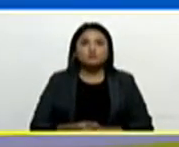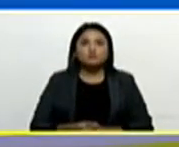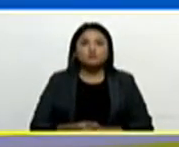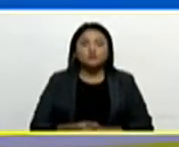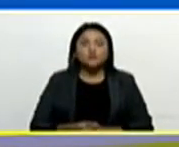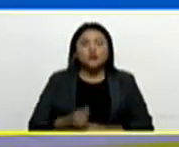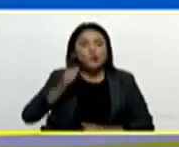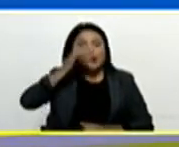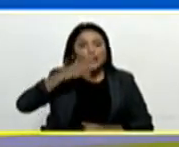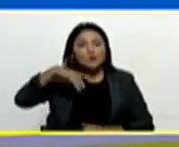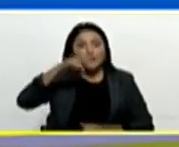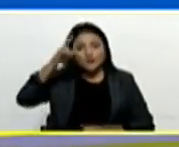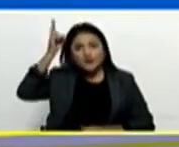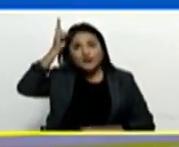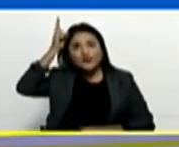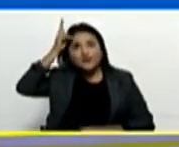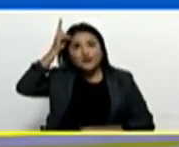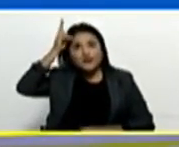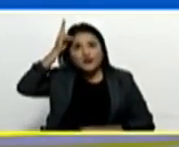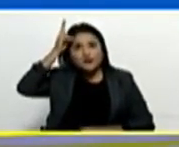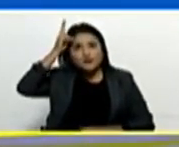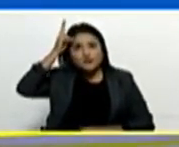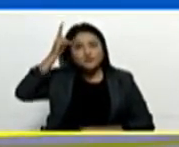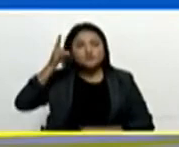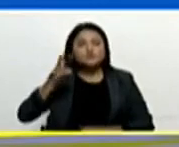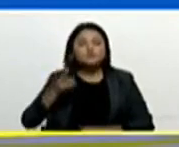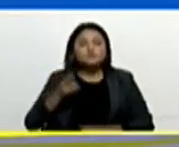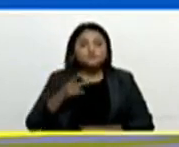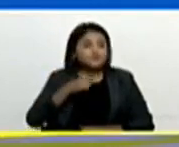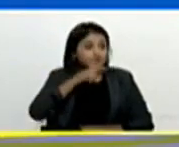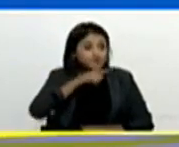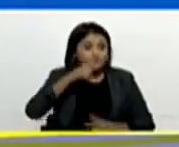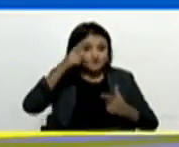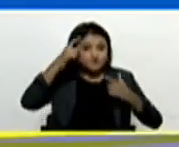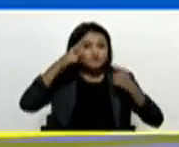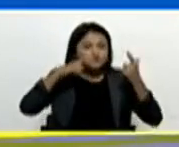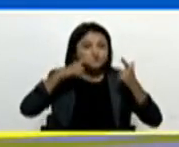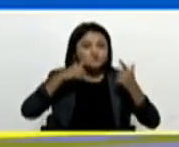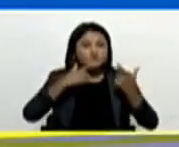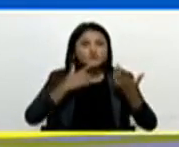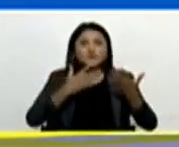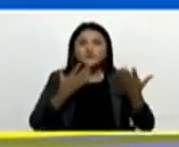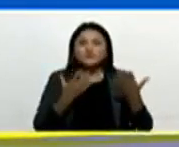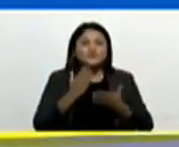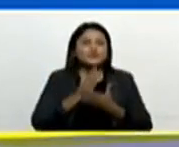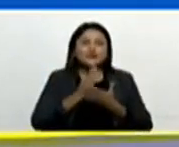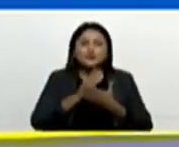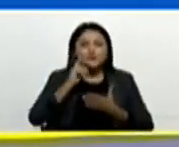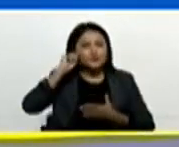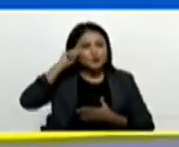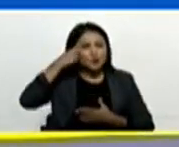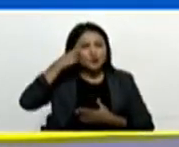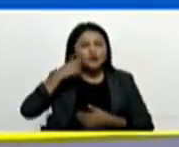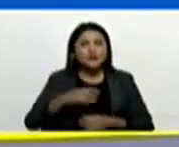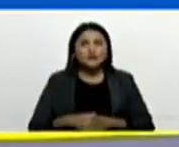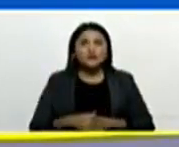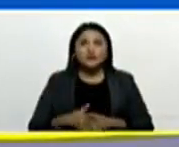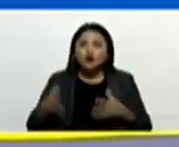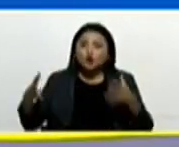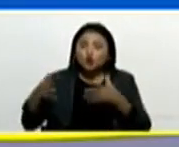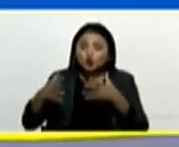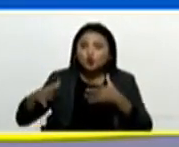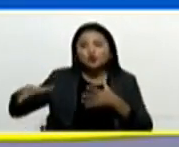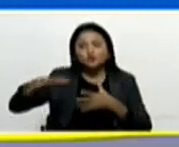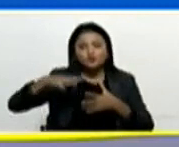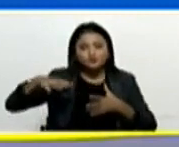indígenas, de los sectores más populares, que el comandante Chávez esté siempre presente en todo movimiento popular en nuestro país, en